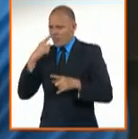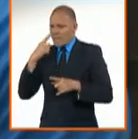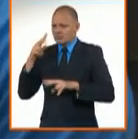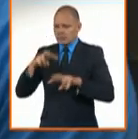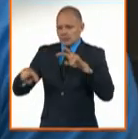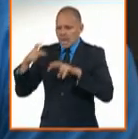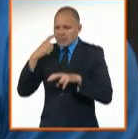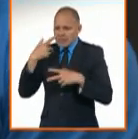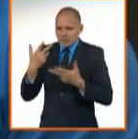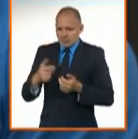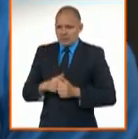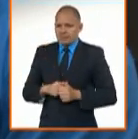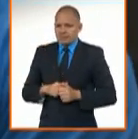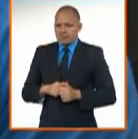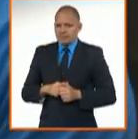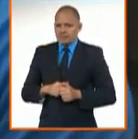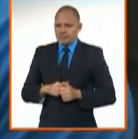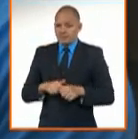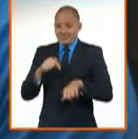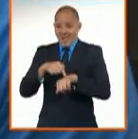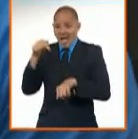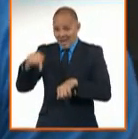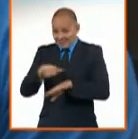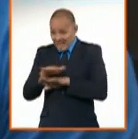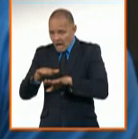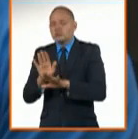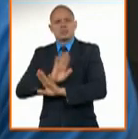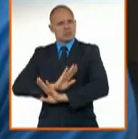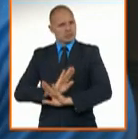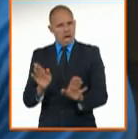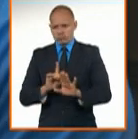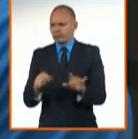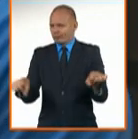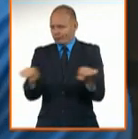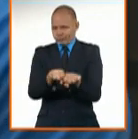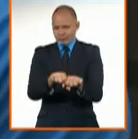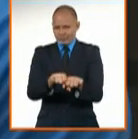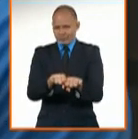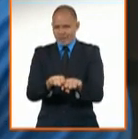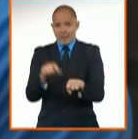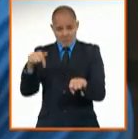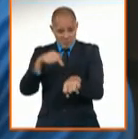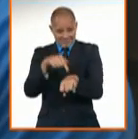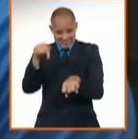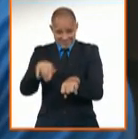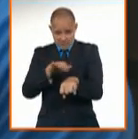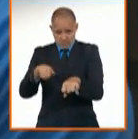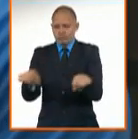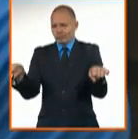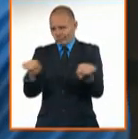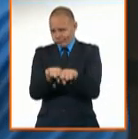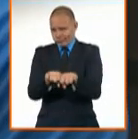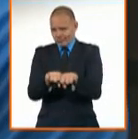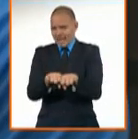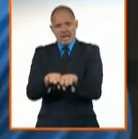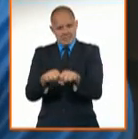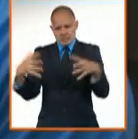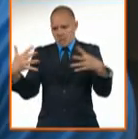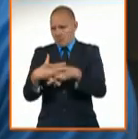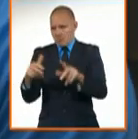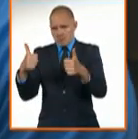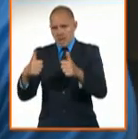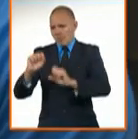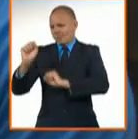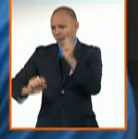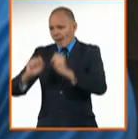momentos nos encontramos ya sincronizados y también nos encontramos un proceso ya de asimilación estabilización y subida de